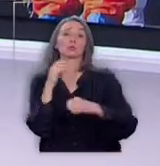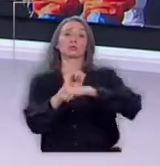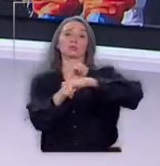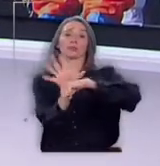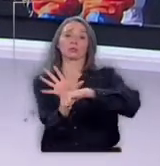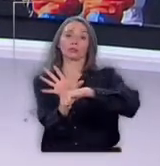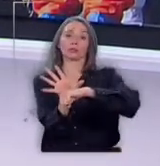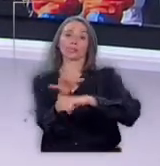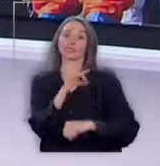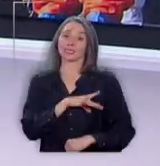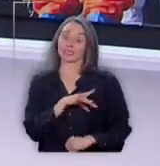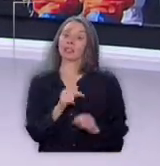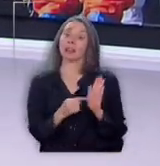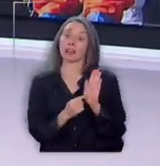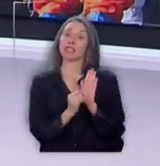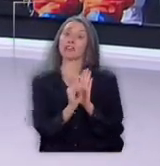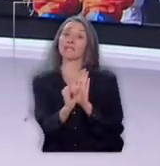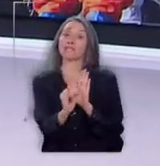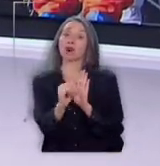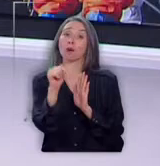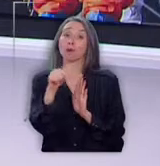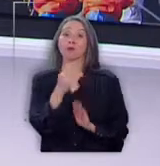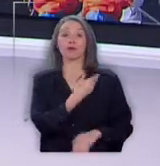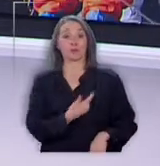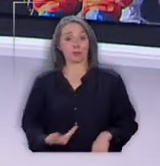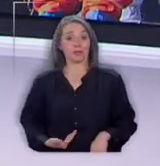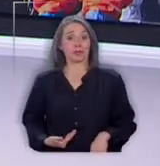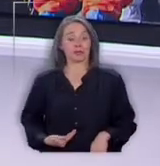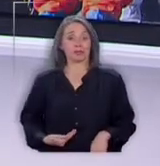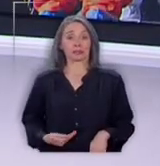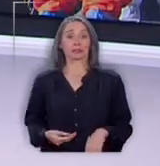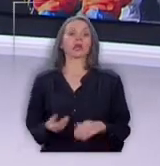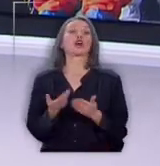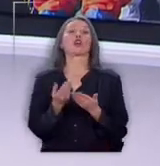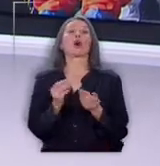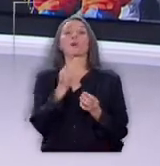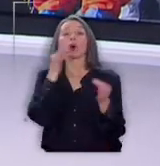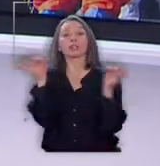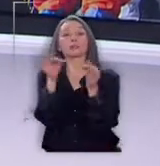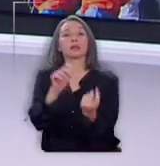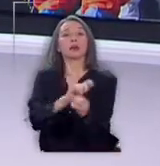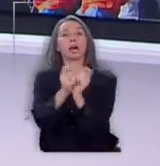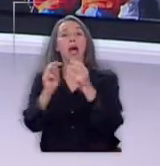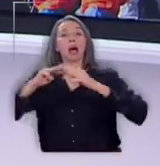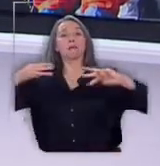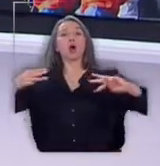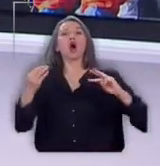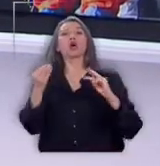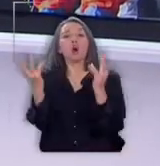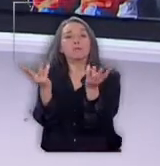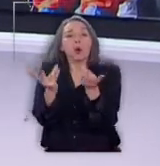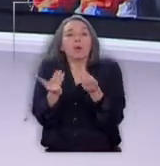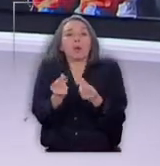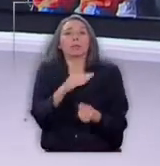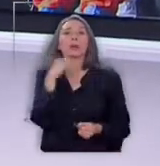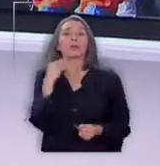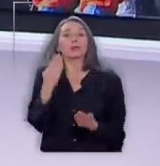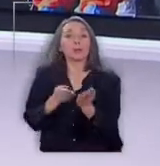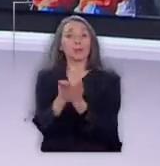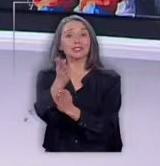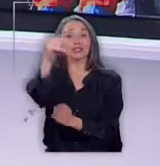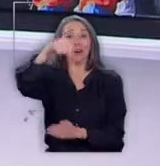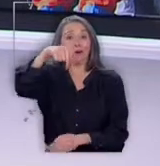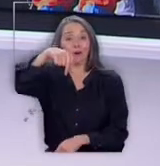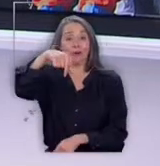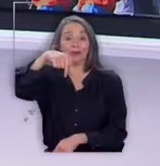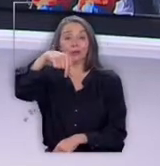nuestro país eso arrojó el informe de hoy en el cual se ahondó en el cambio metodológico del conteo de fallecidos que comenzó a regir precisamente